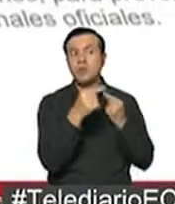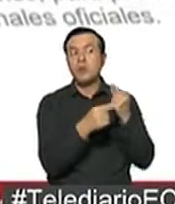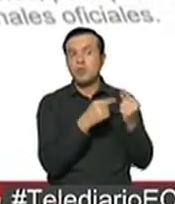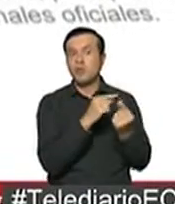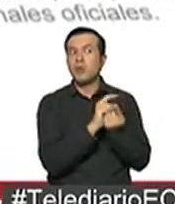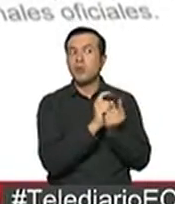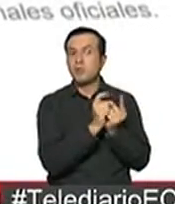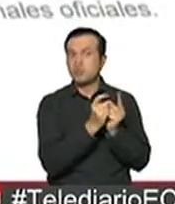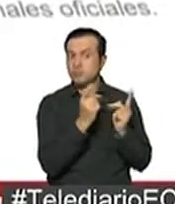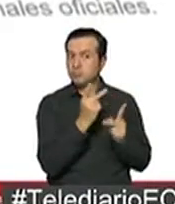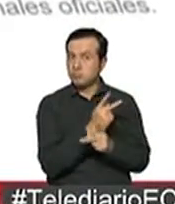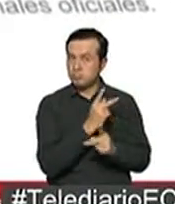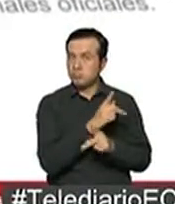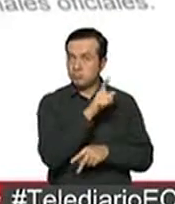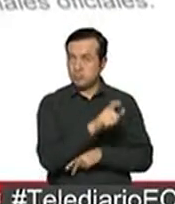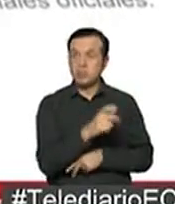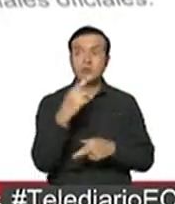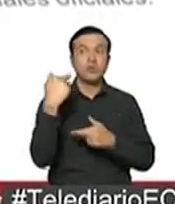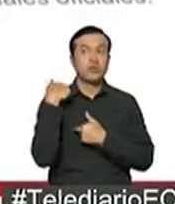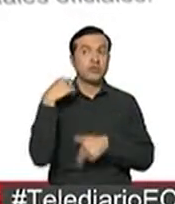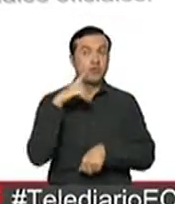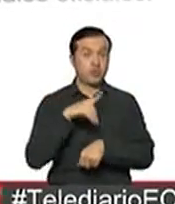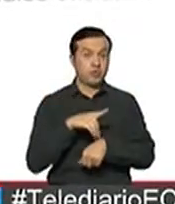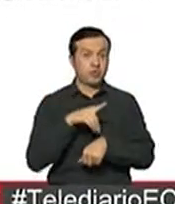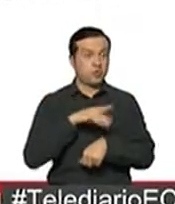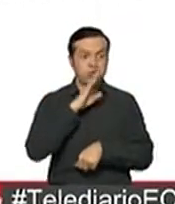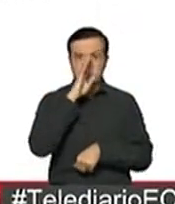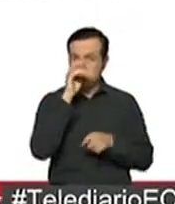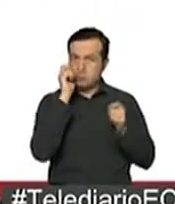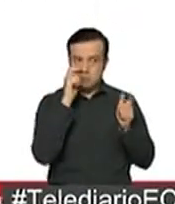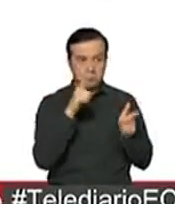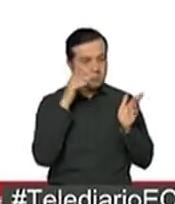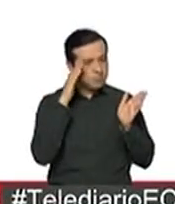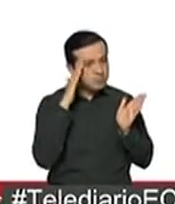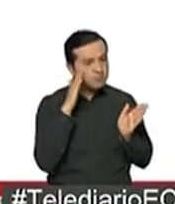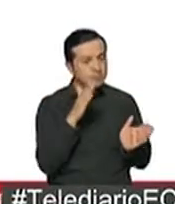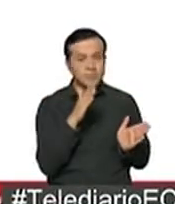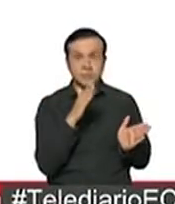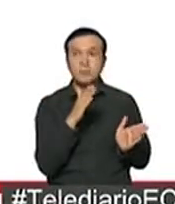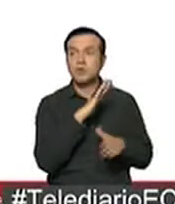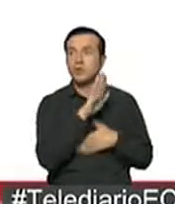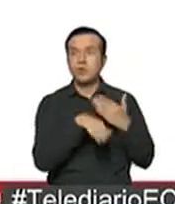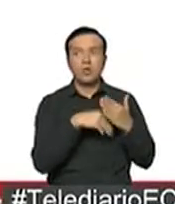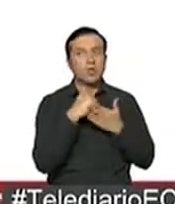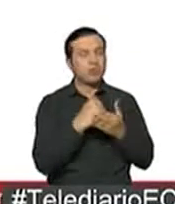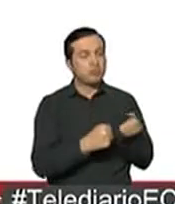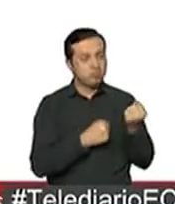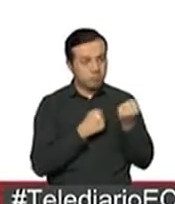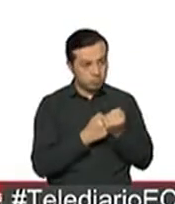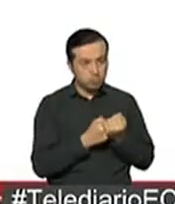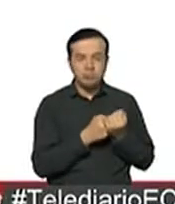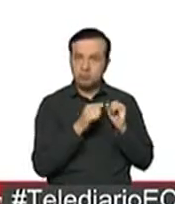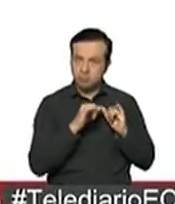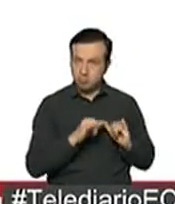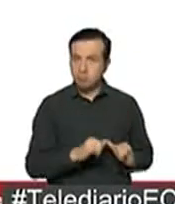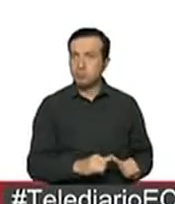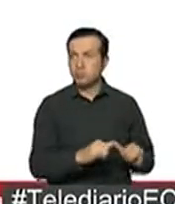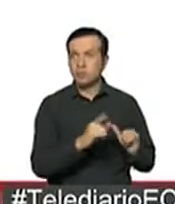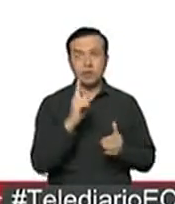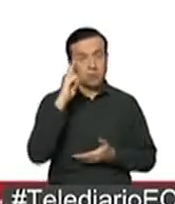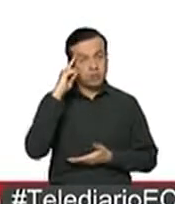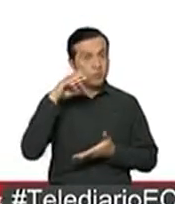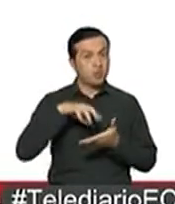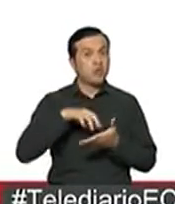los médicos a cargo están de forma continua y permanente brindándole toda la asistencia del caso el gobierno